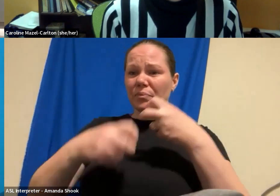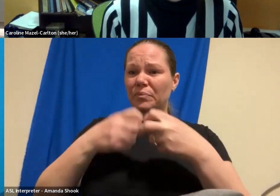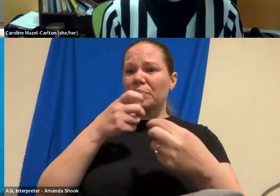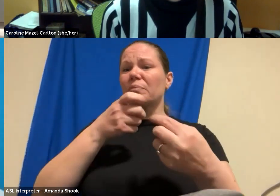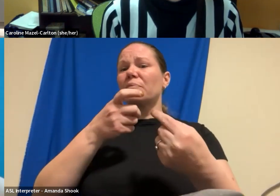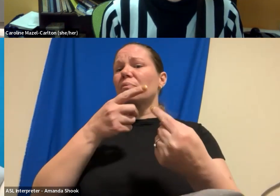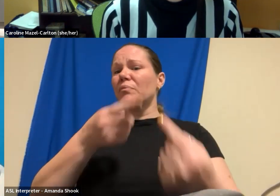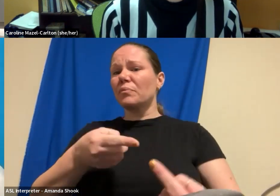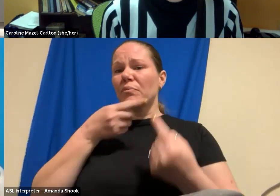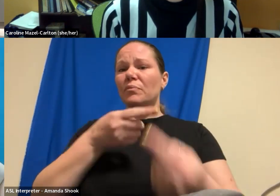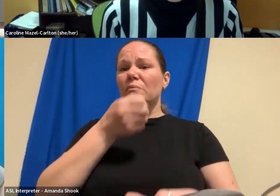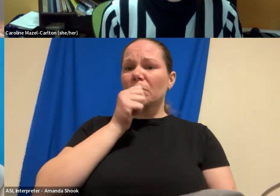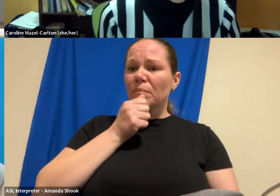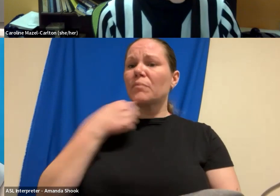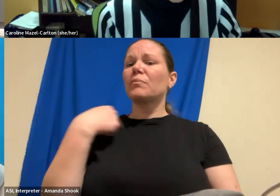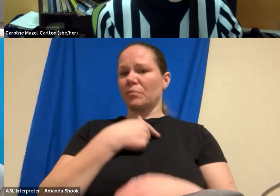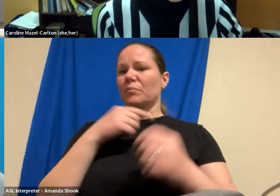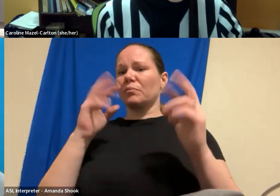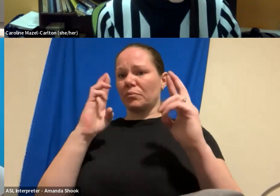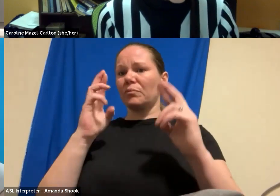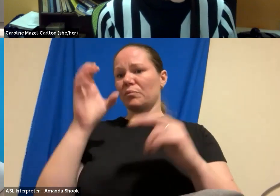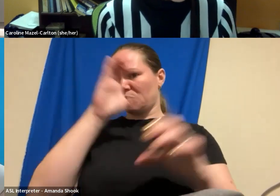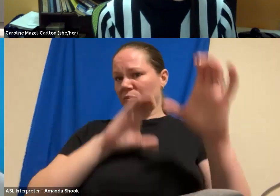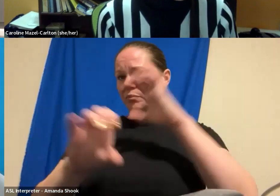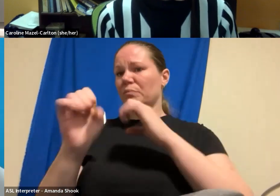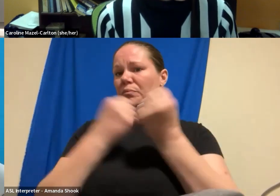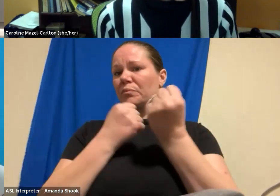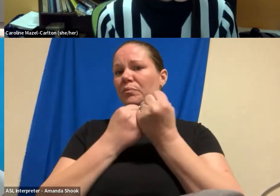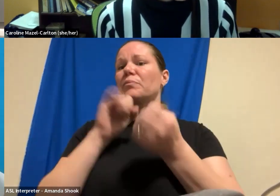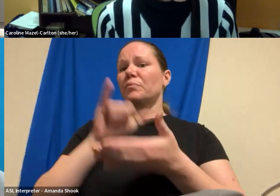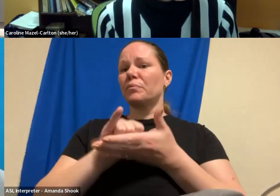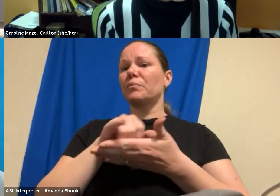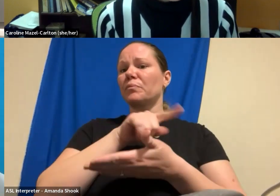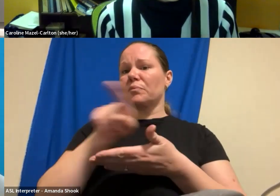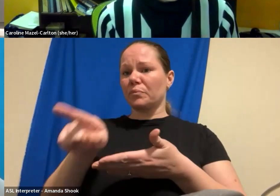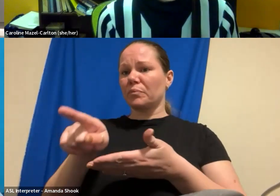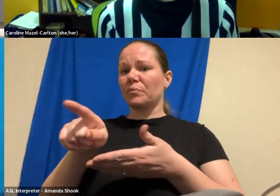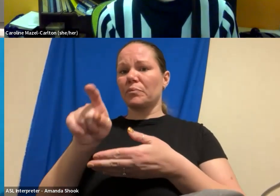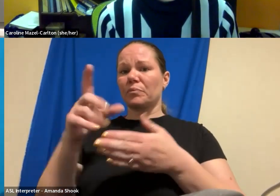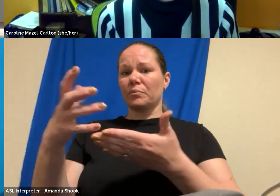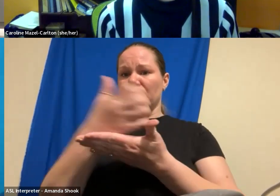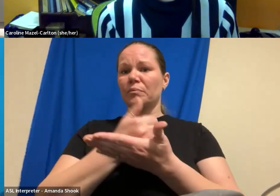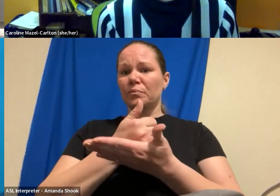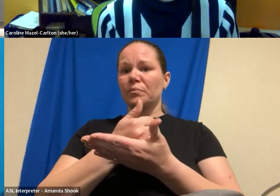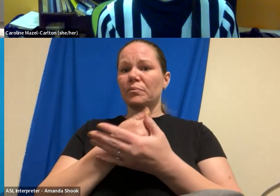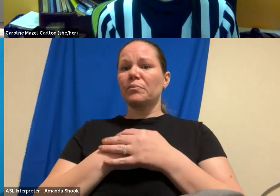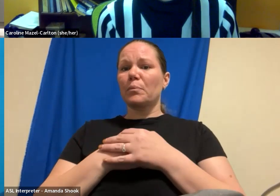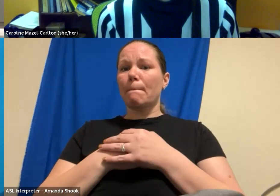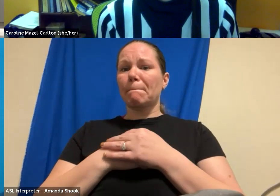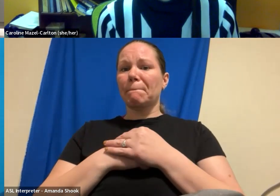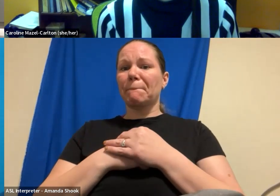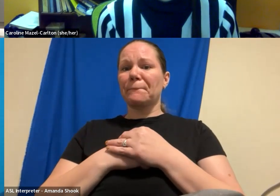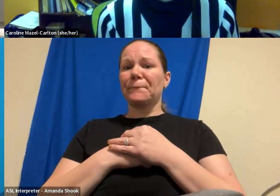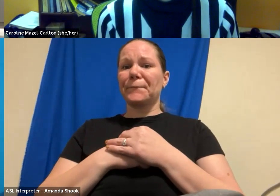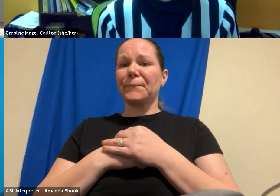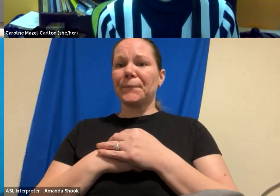las personas que quieran información sobre la salud mental y busquen el apoyo que necesitan, que